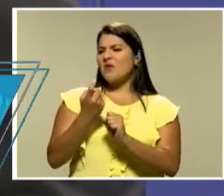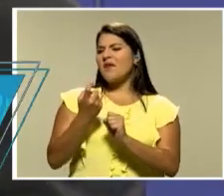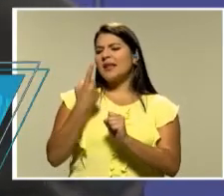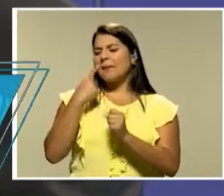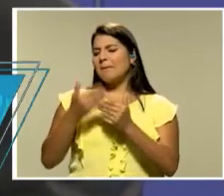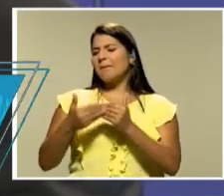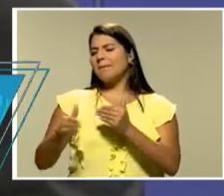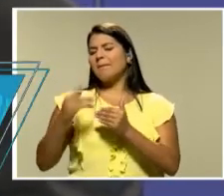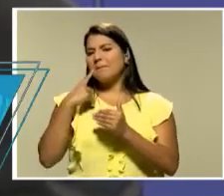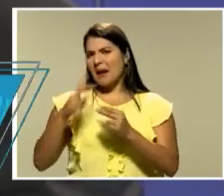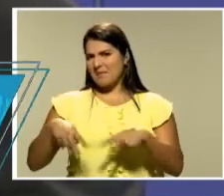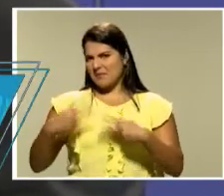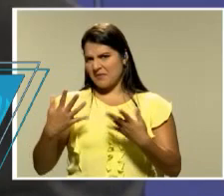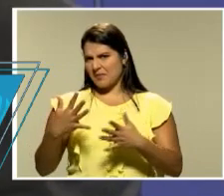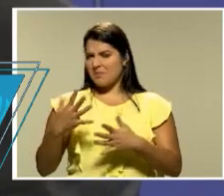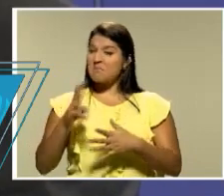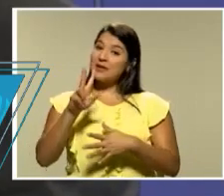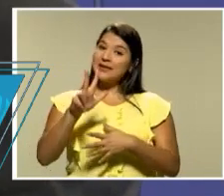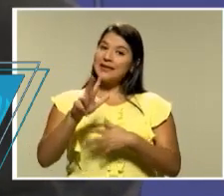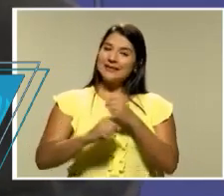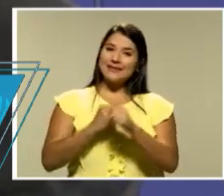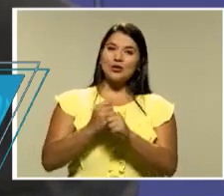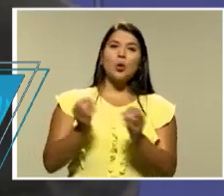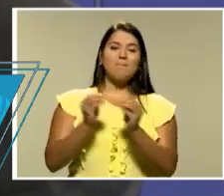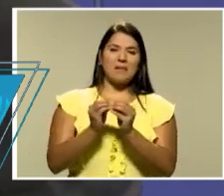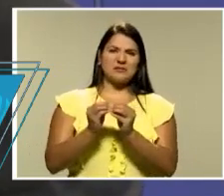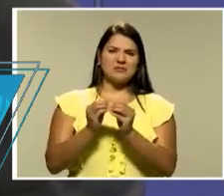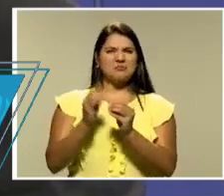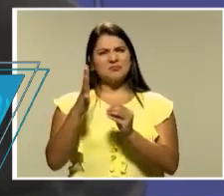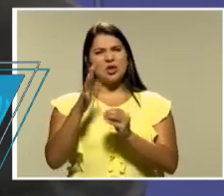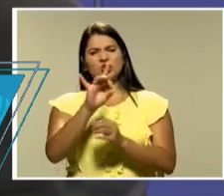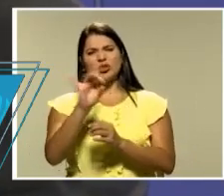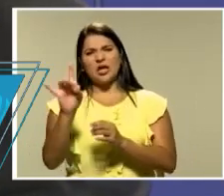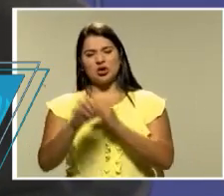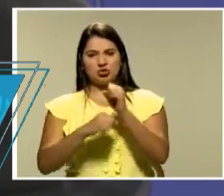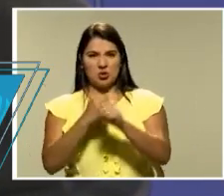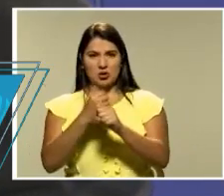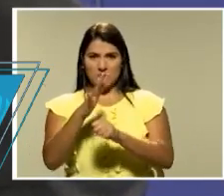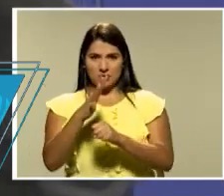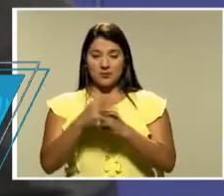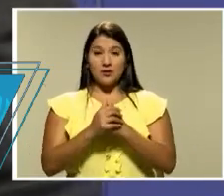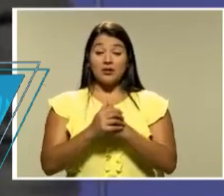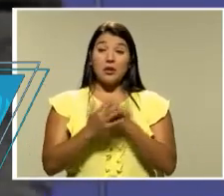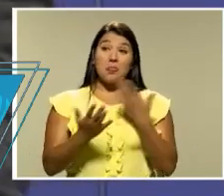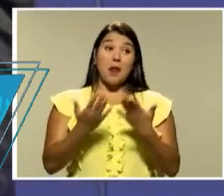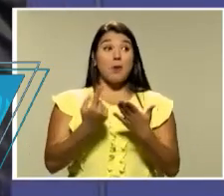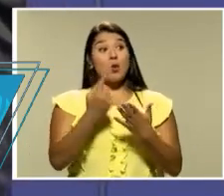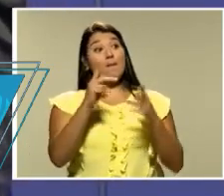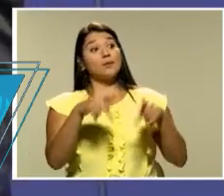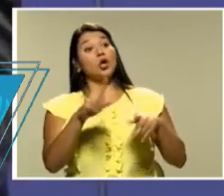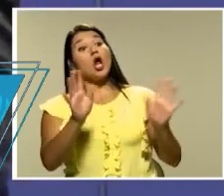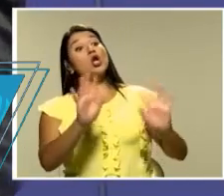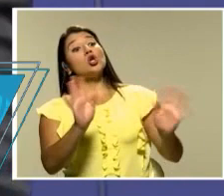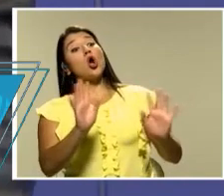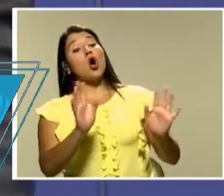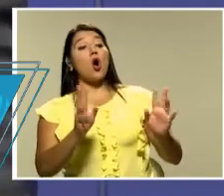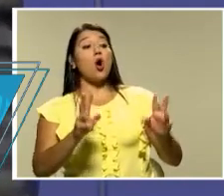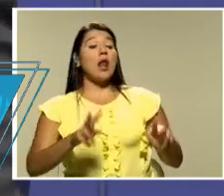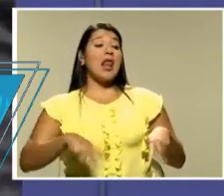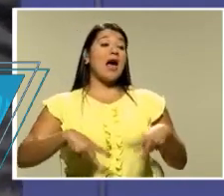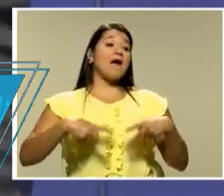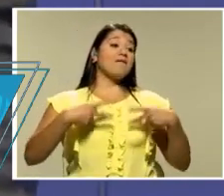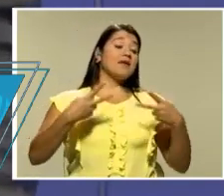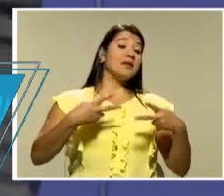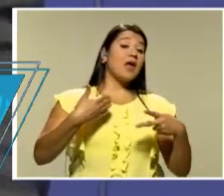hoy? 23 años. 80, hasta los 88 años. Tal vez alguien me diga, no, pero es que la expectativa de vida